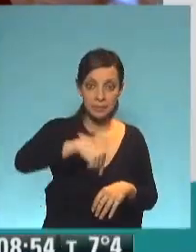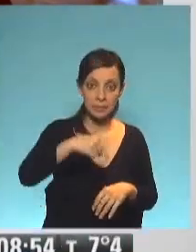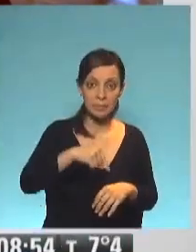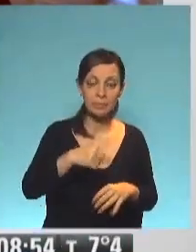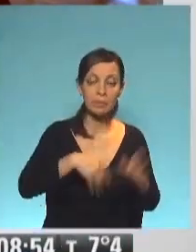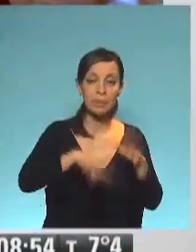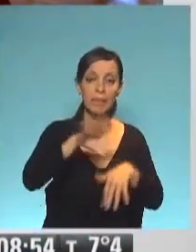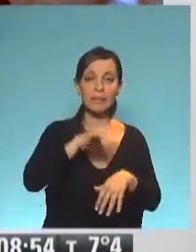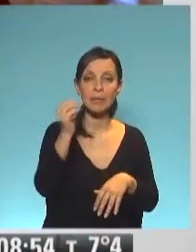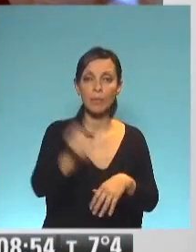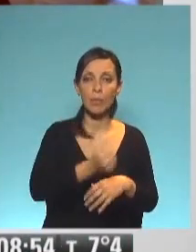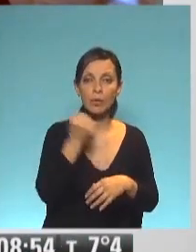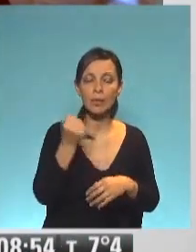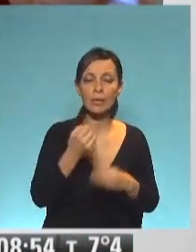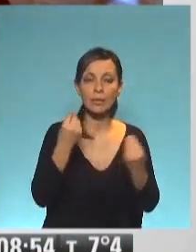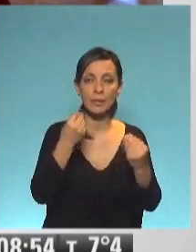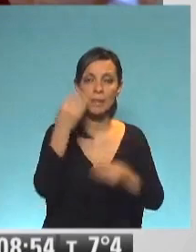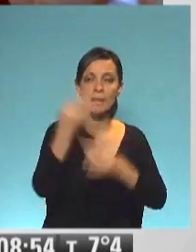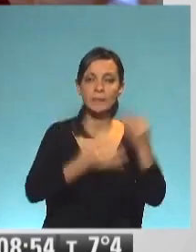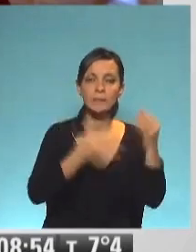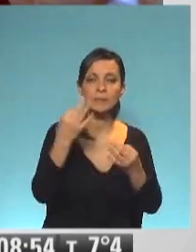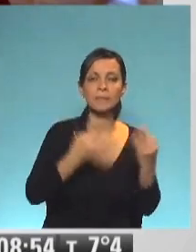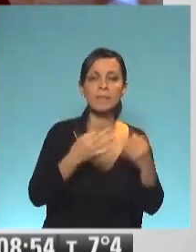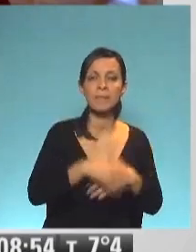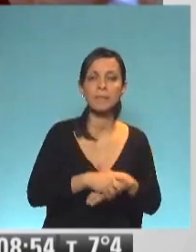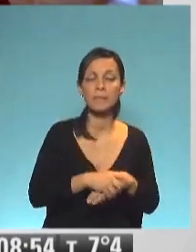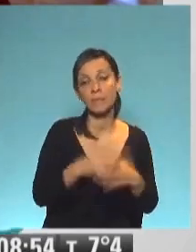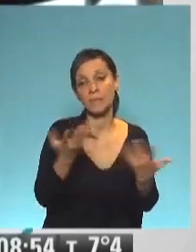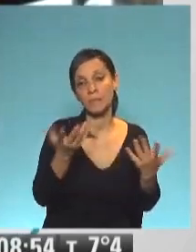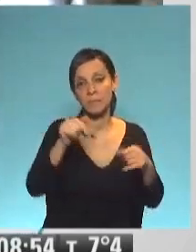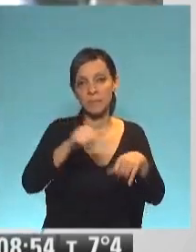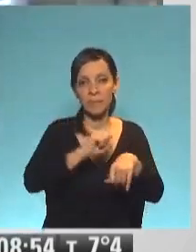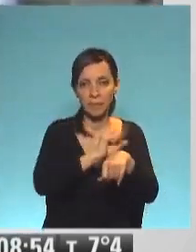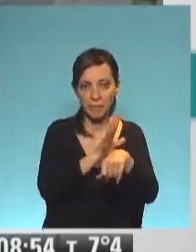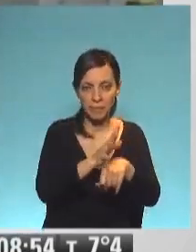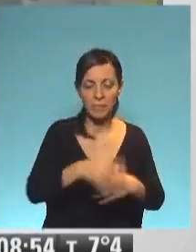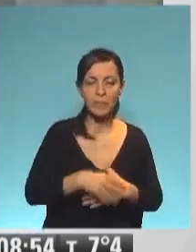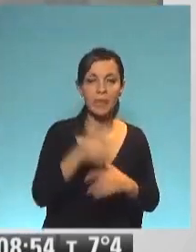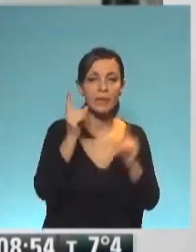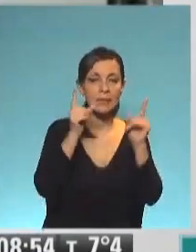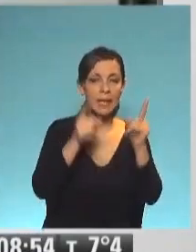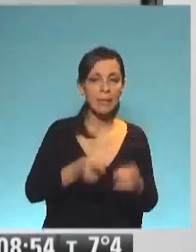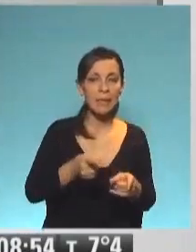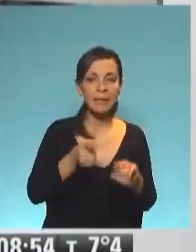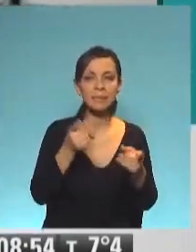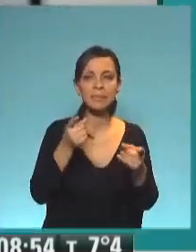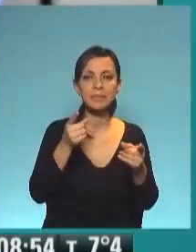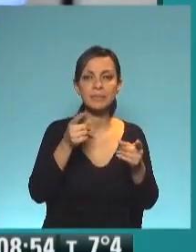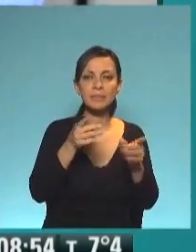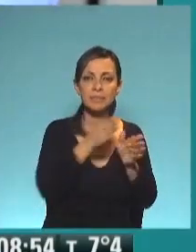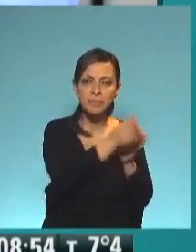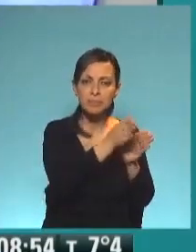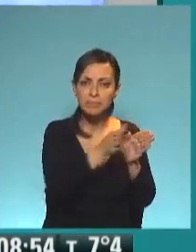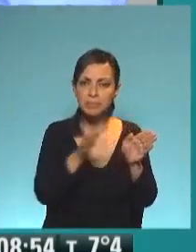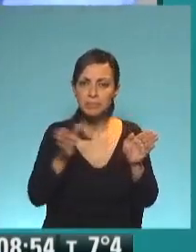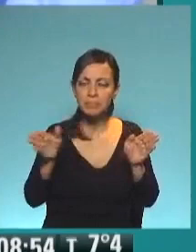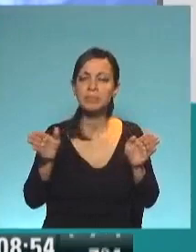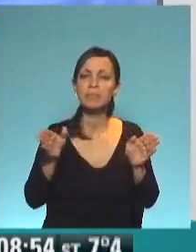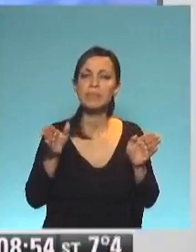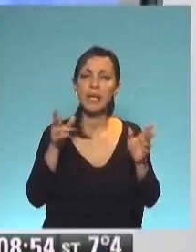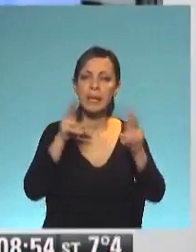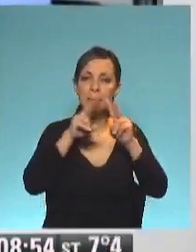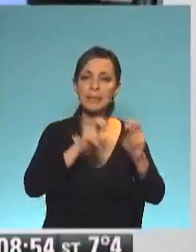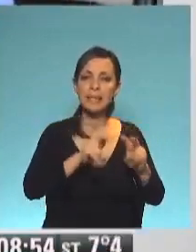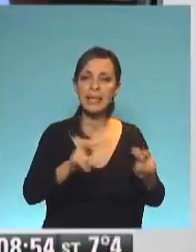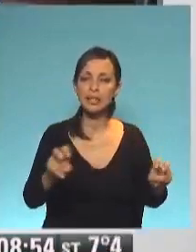más importante es el diagnóstico, teniendo en cuenta el contexto de la pandemia, pero también todo lo que es las líneas de investigación para poder trabajar. En este